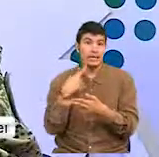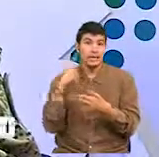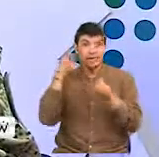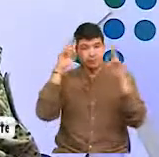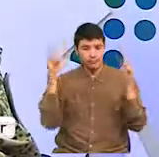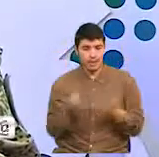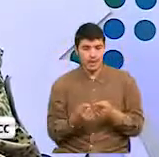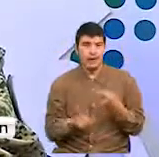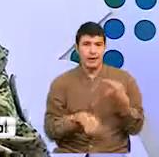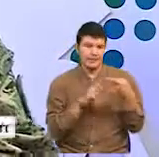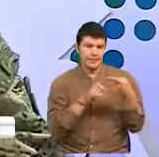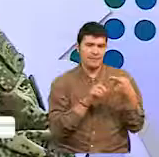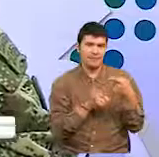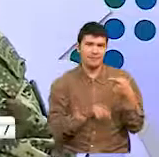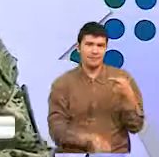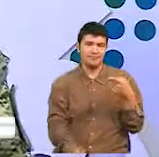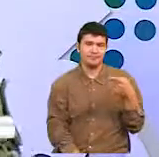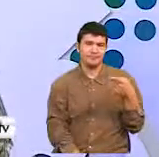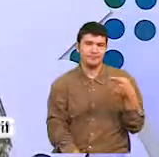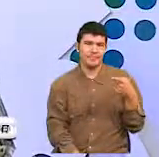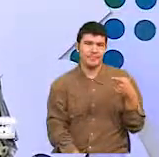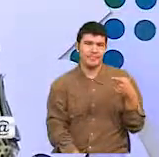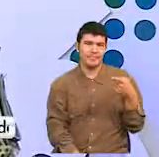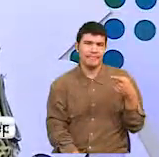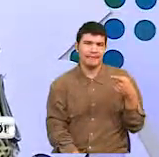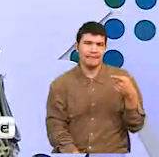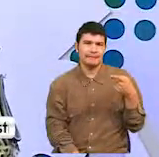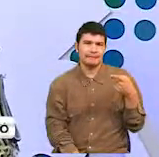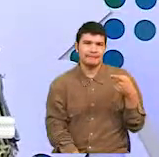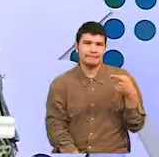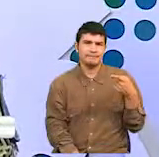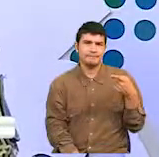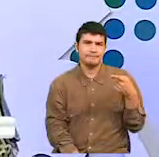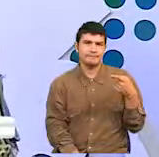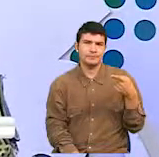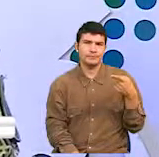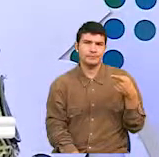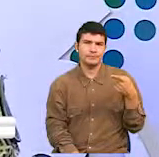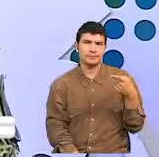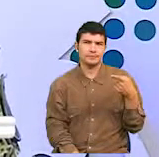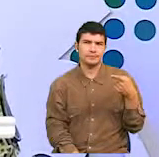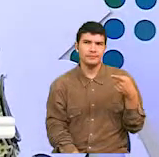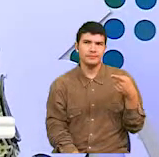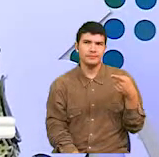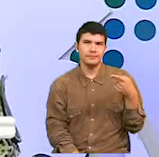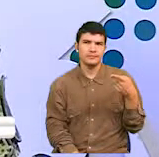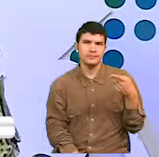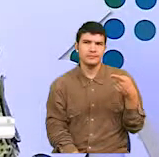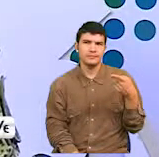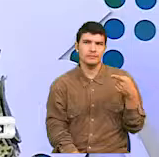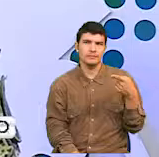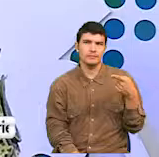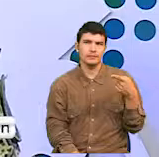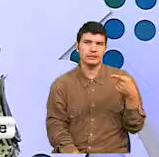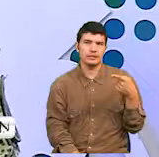primero desvirtuamos todo lo que en forma exagerada algunos